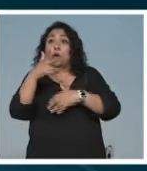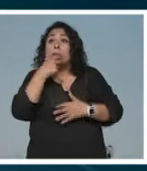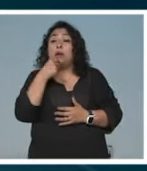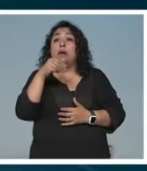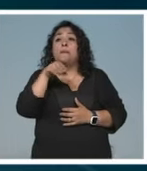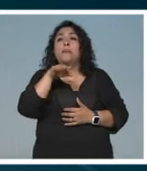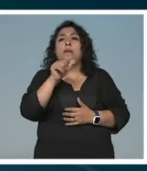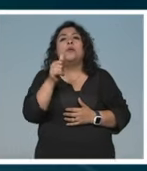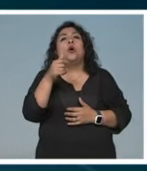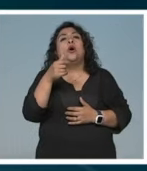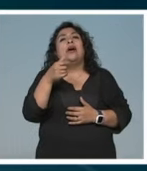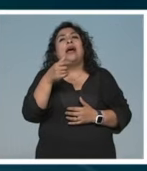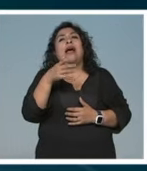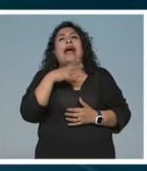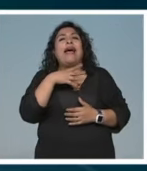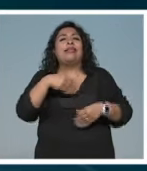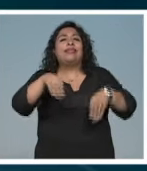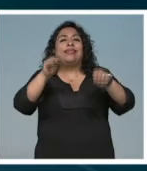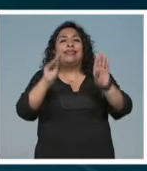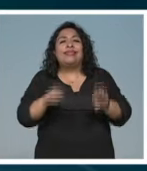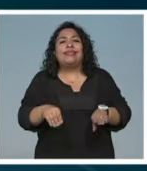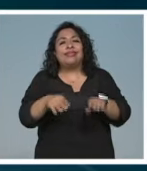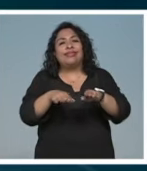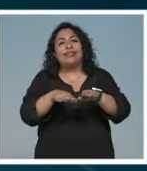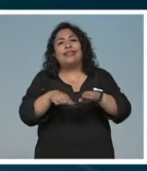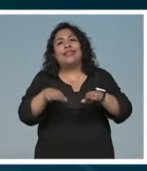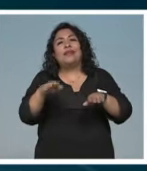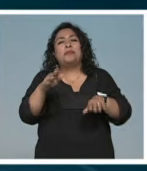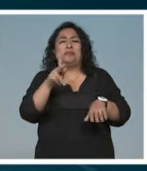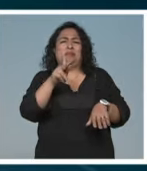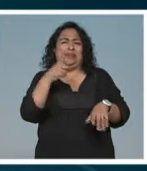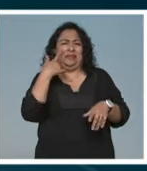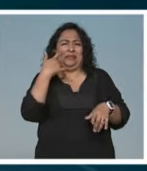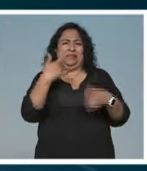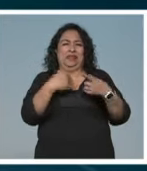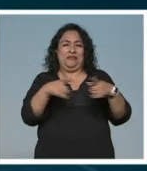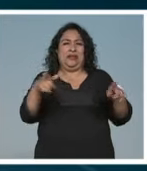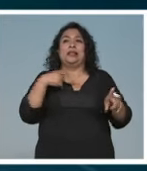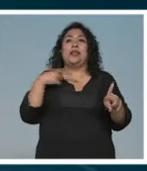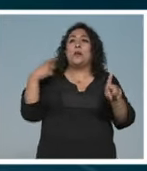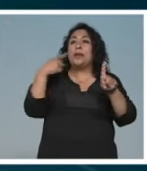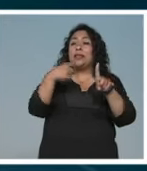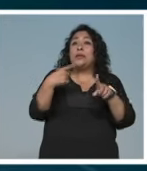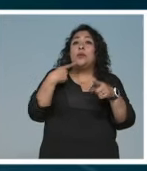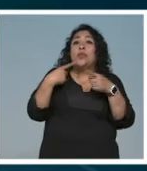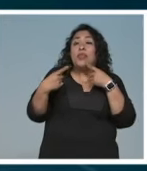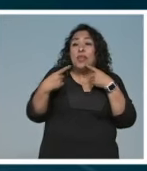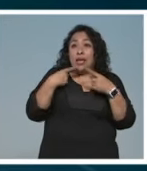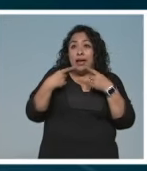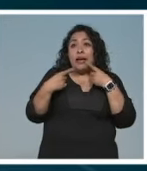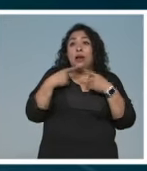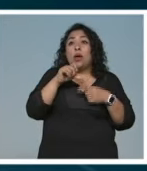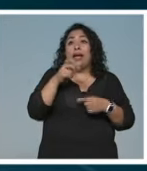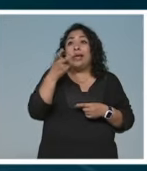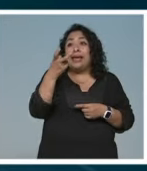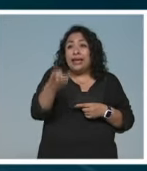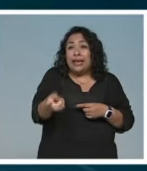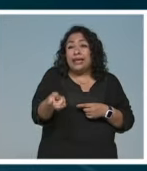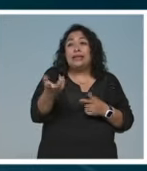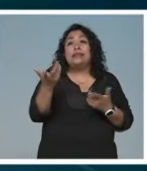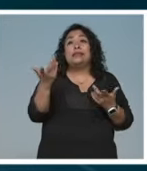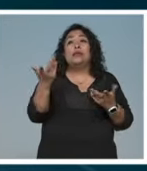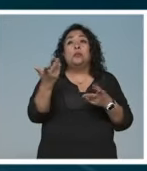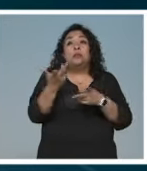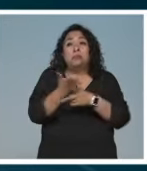organizó un picnic psicodélico. Uno de los objetivos es abrir el diálogo a este tipo de